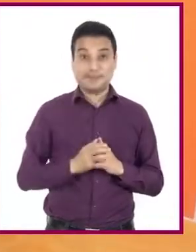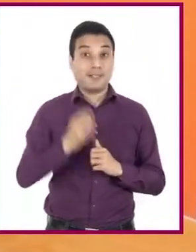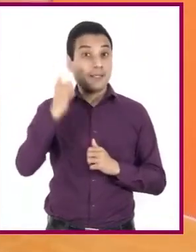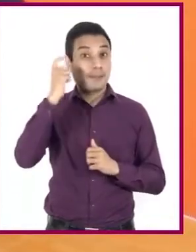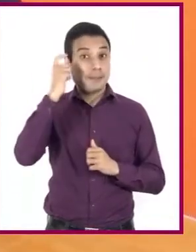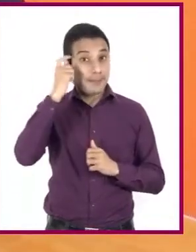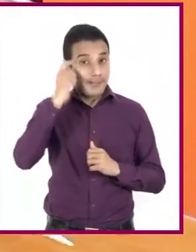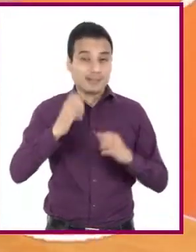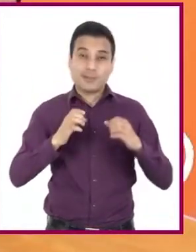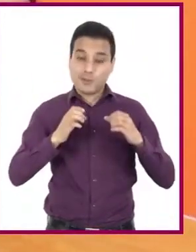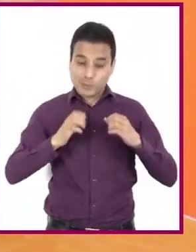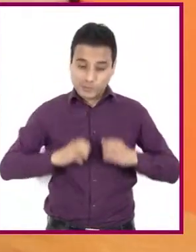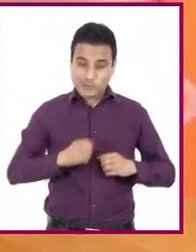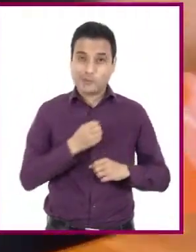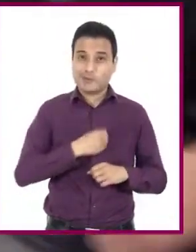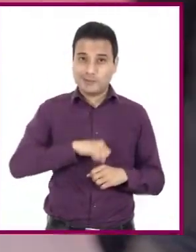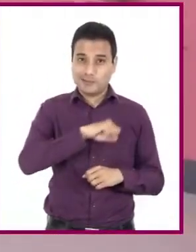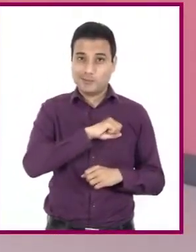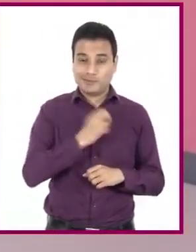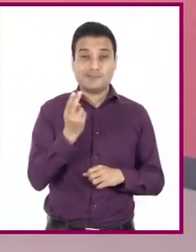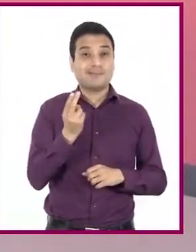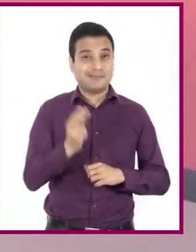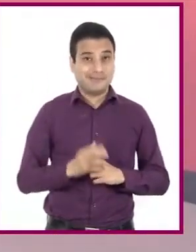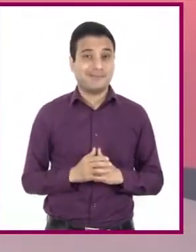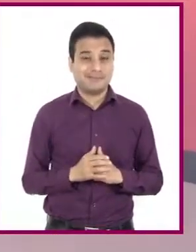sana en cuerpo sano.